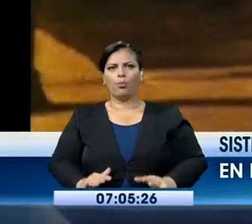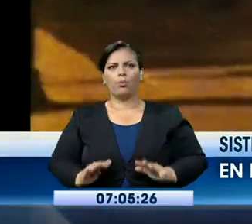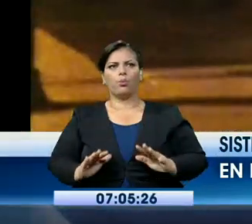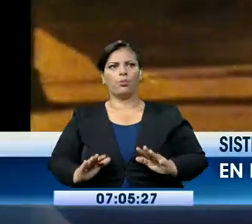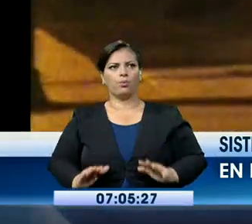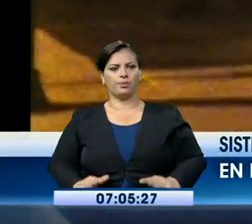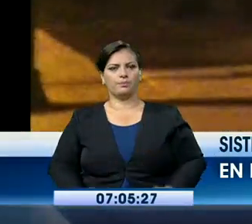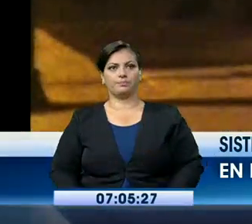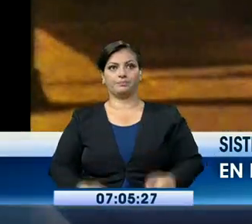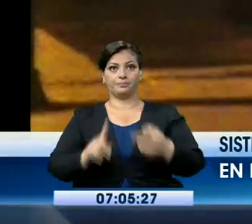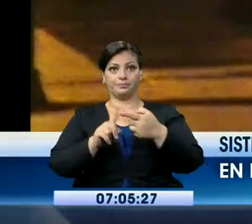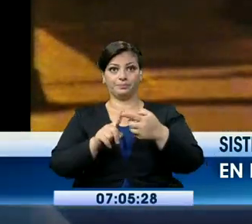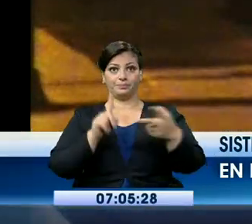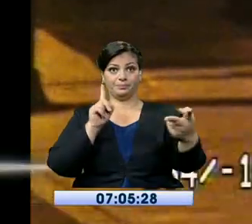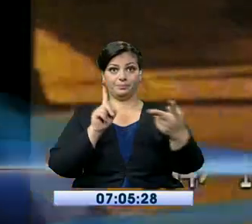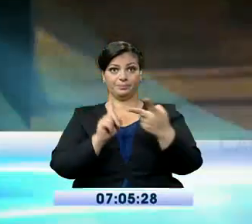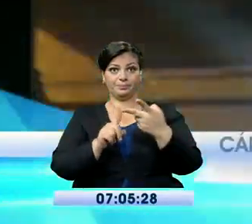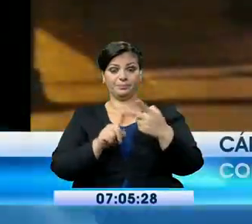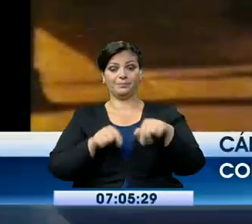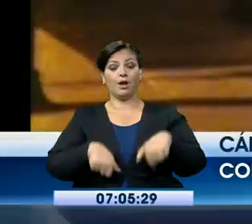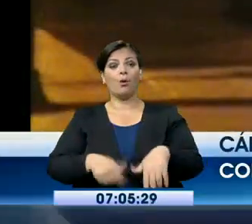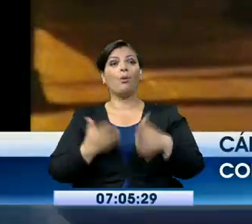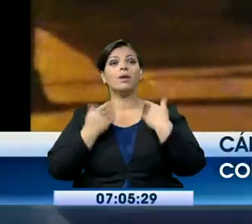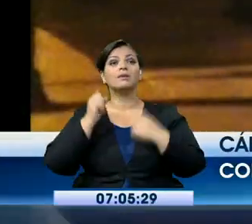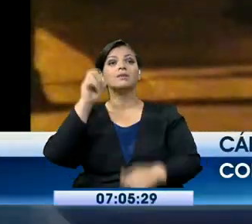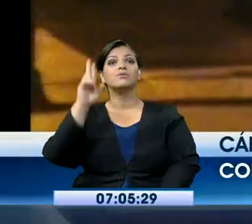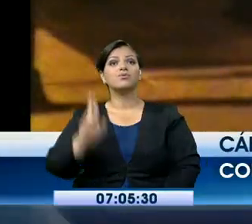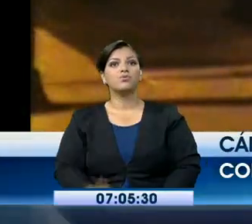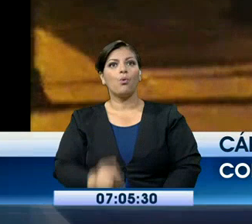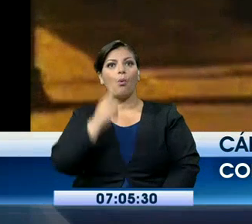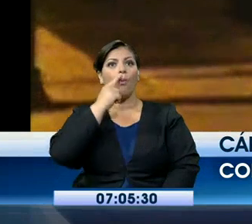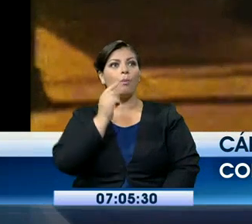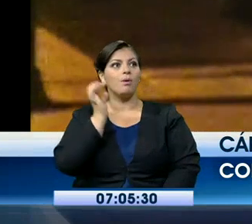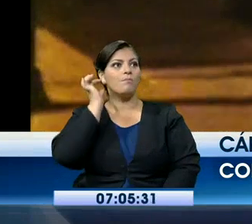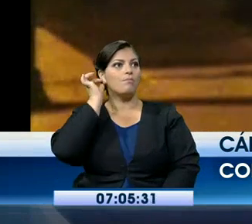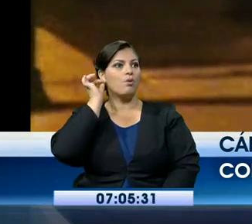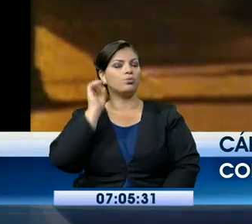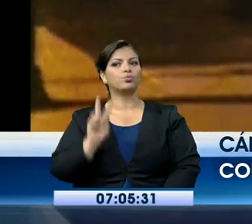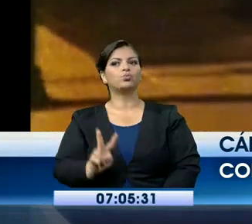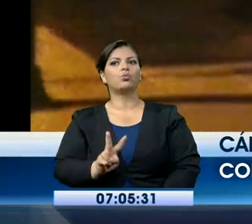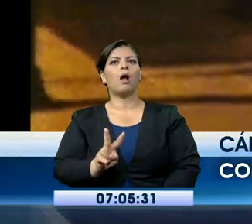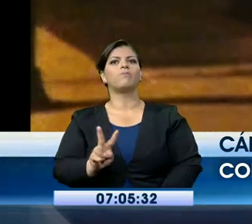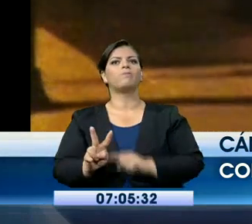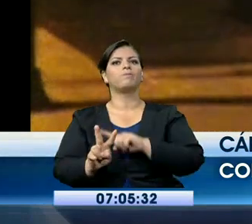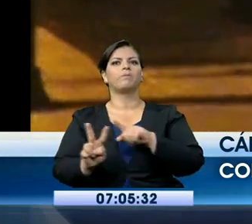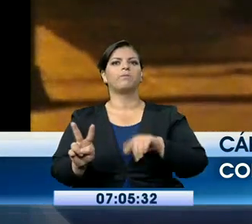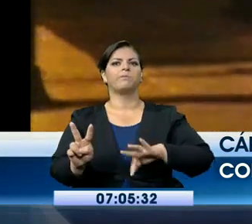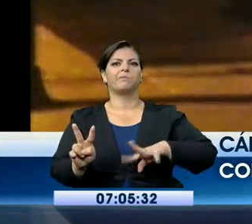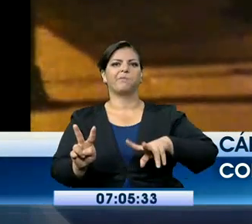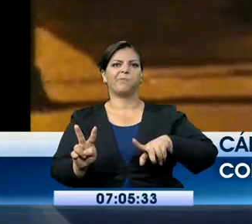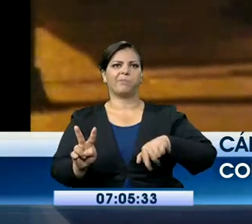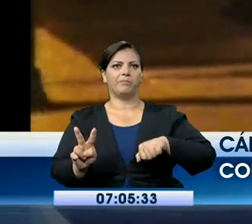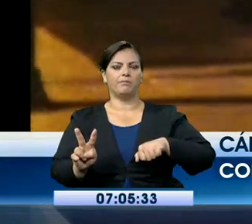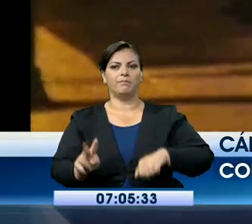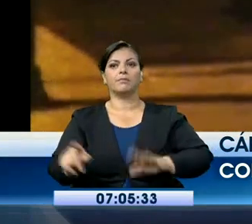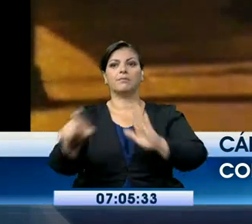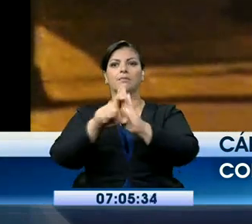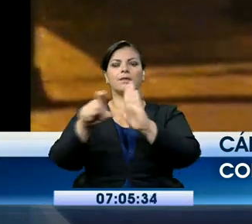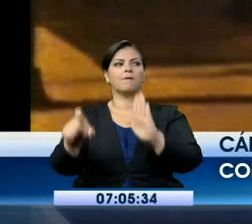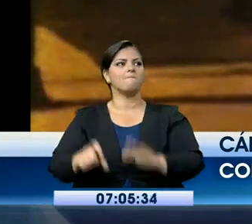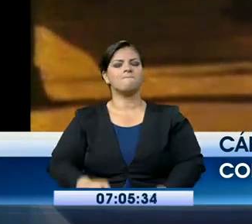En el sur de Guayaquil se capta a dos personas, una mujer y un hombre, que poco a poco prueban las llaves para lograr abrir una puerta de un local comercial.